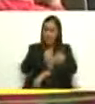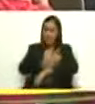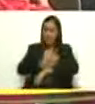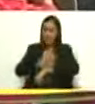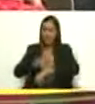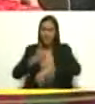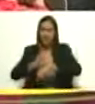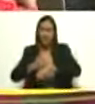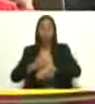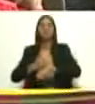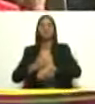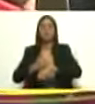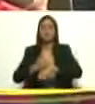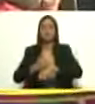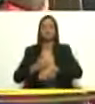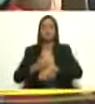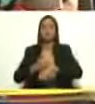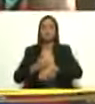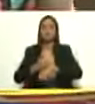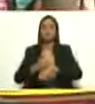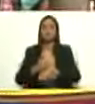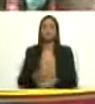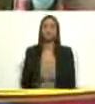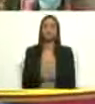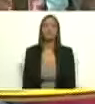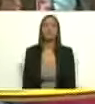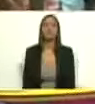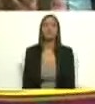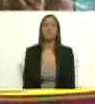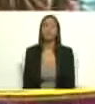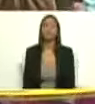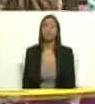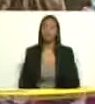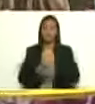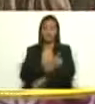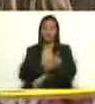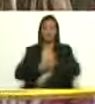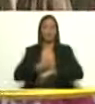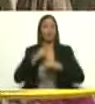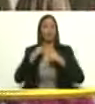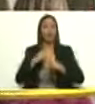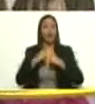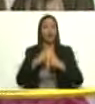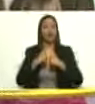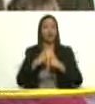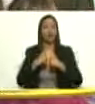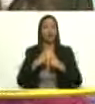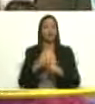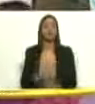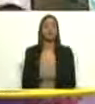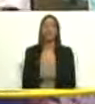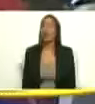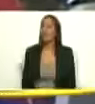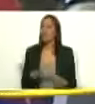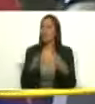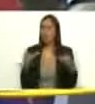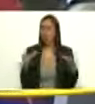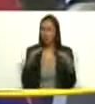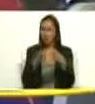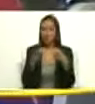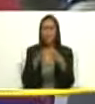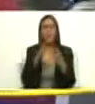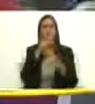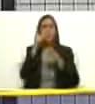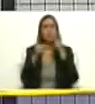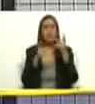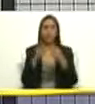Reyes volando alto y con fuerza bueno todo el Consejo Político párense el